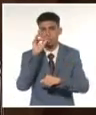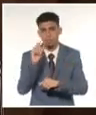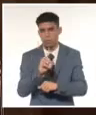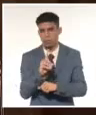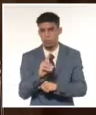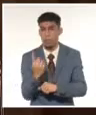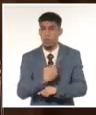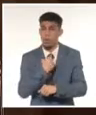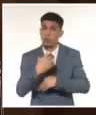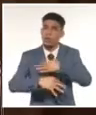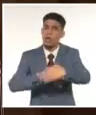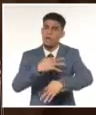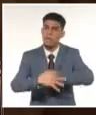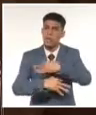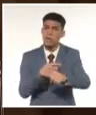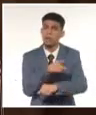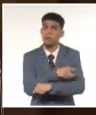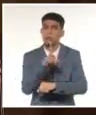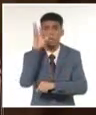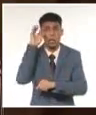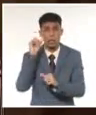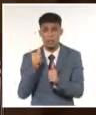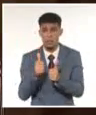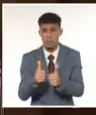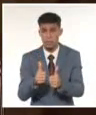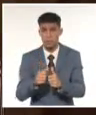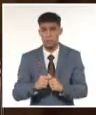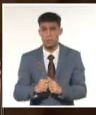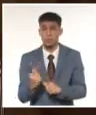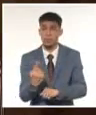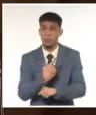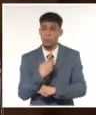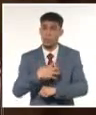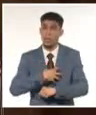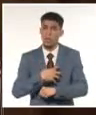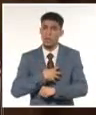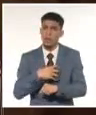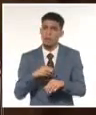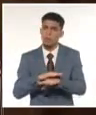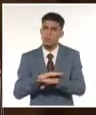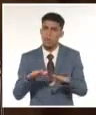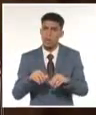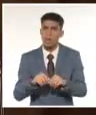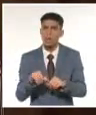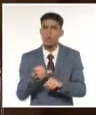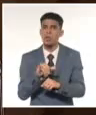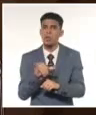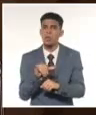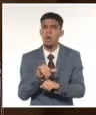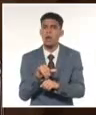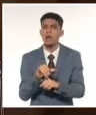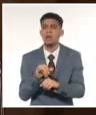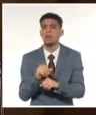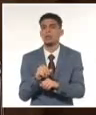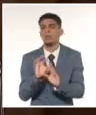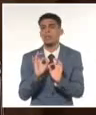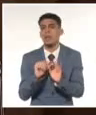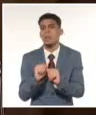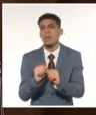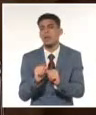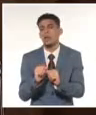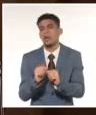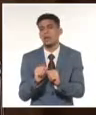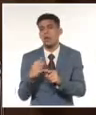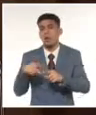reflexiono y ejemplifico para insistir en algo. Tenemos que acabar de romper la dependencia de las importaciones y